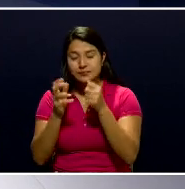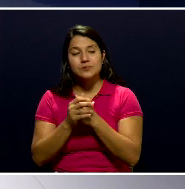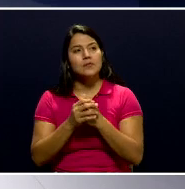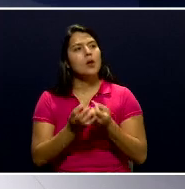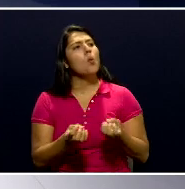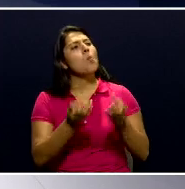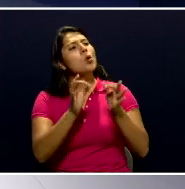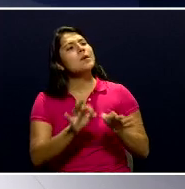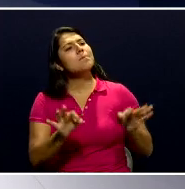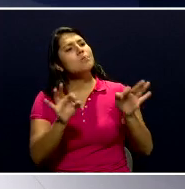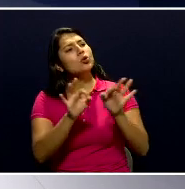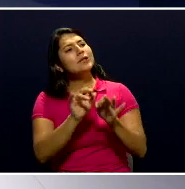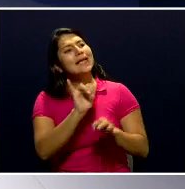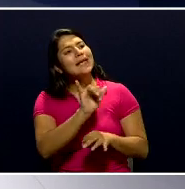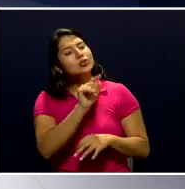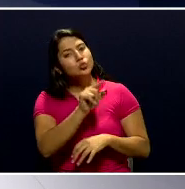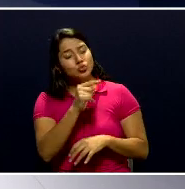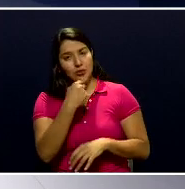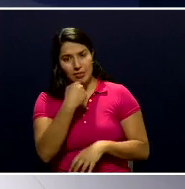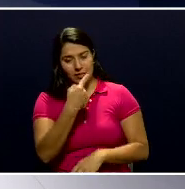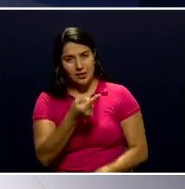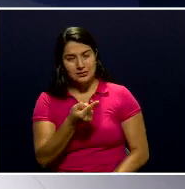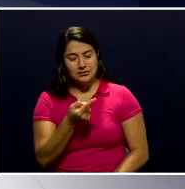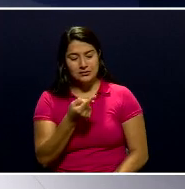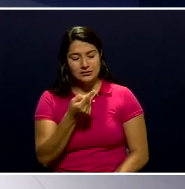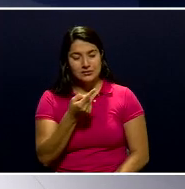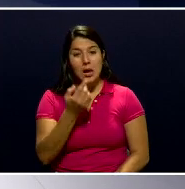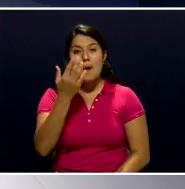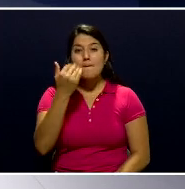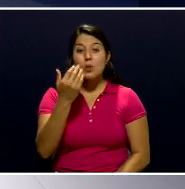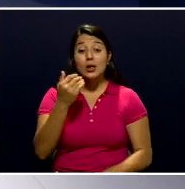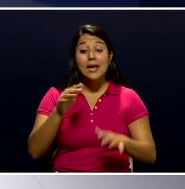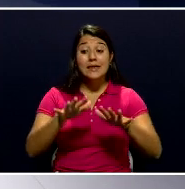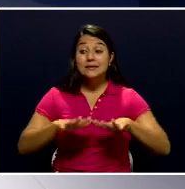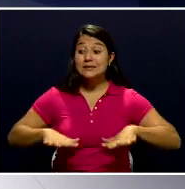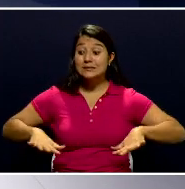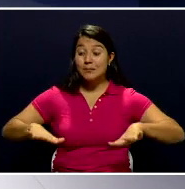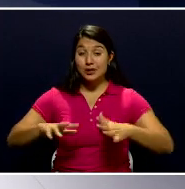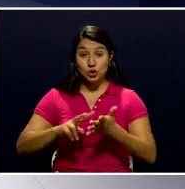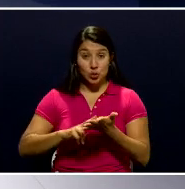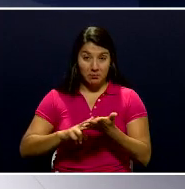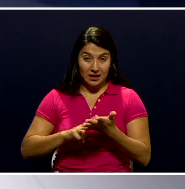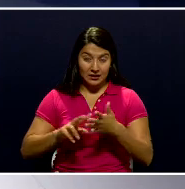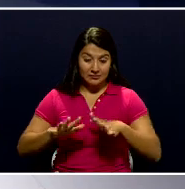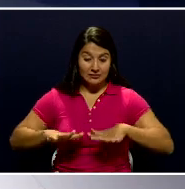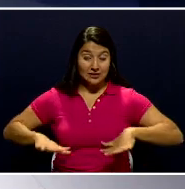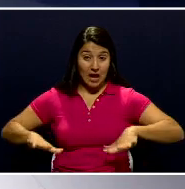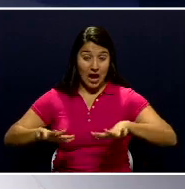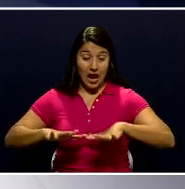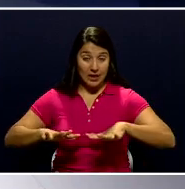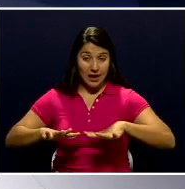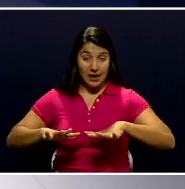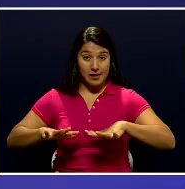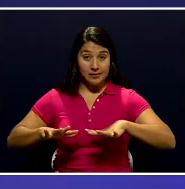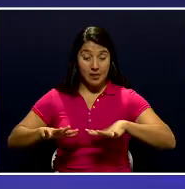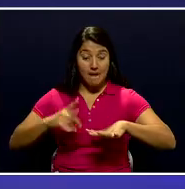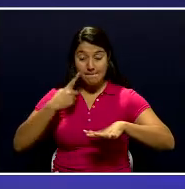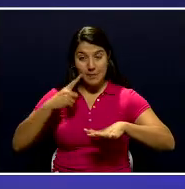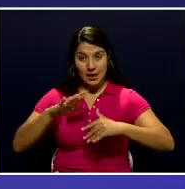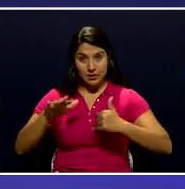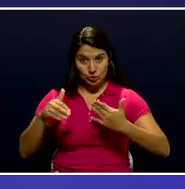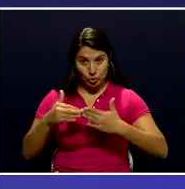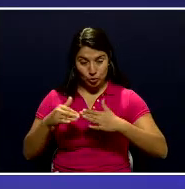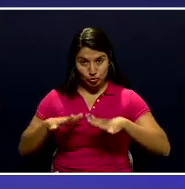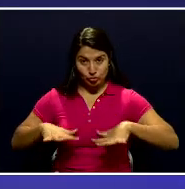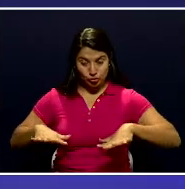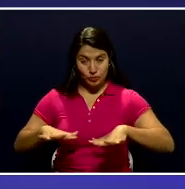importante esto que usted dice porque el espacio verde, el espacio común, en el